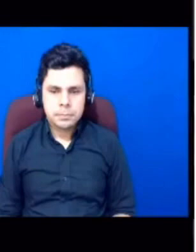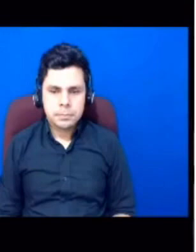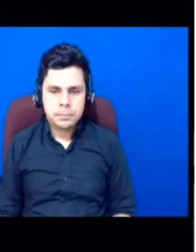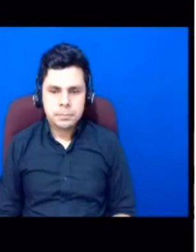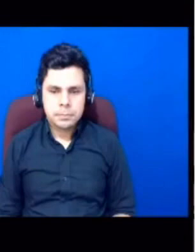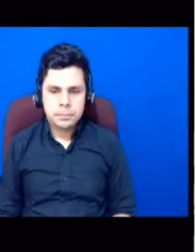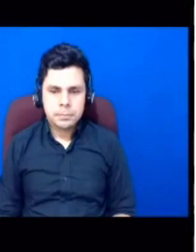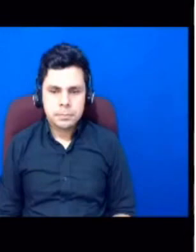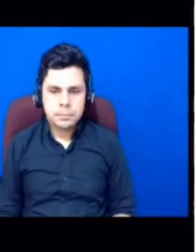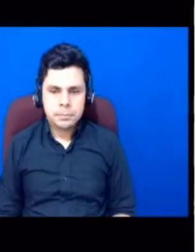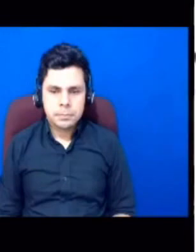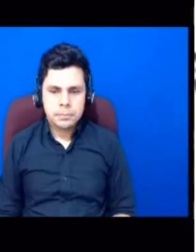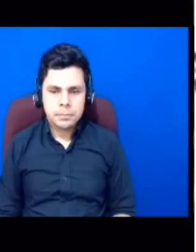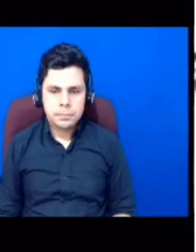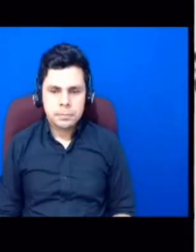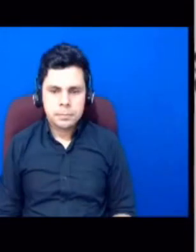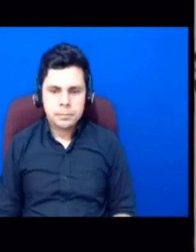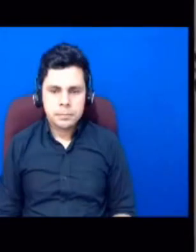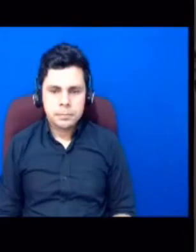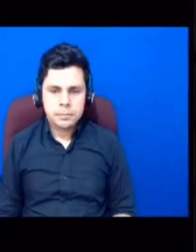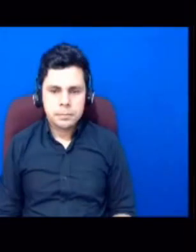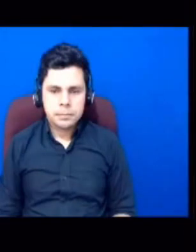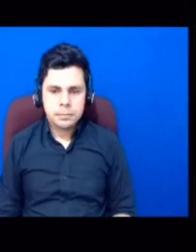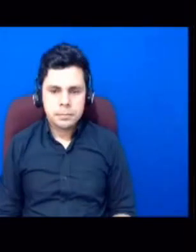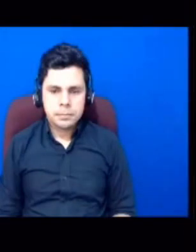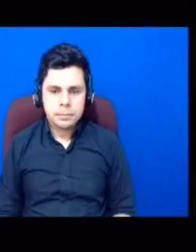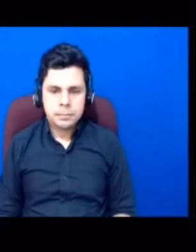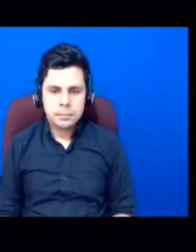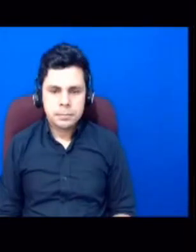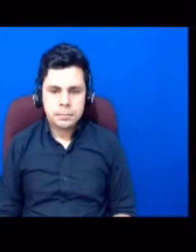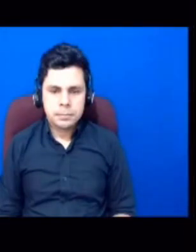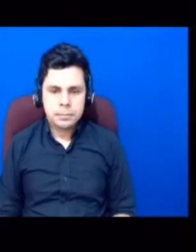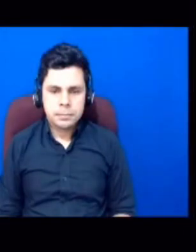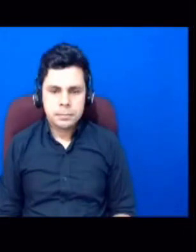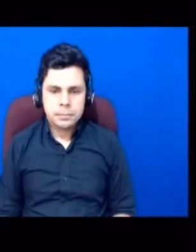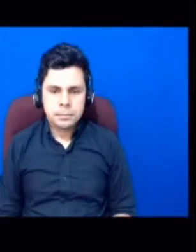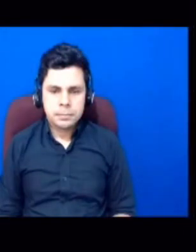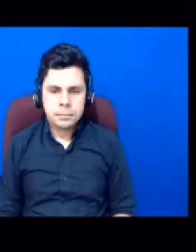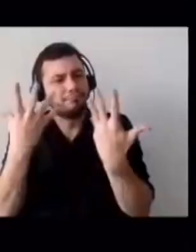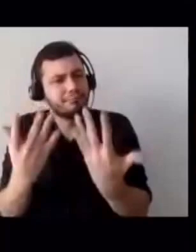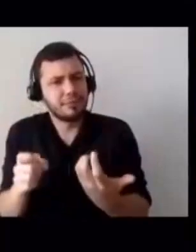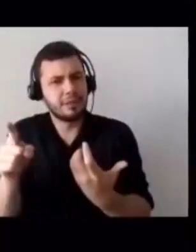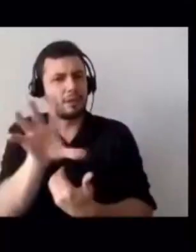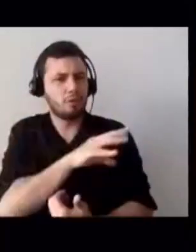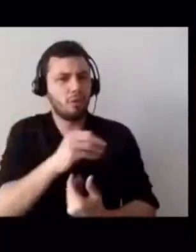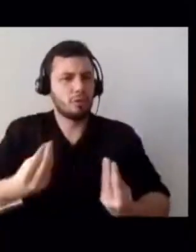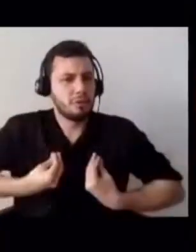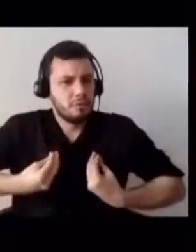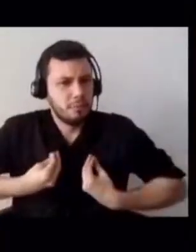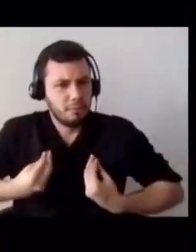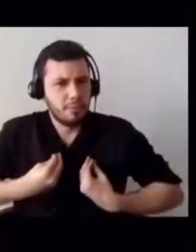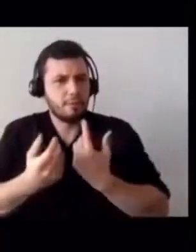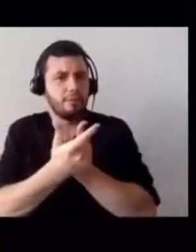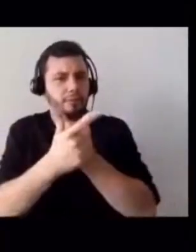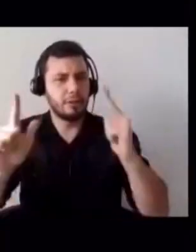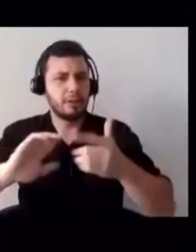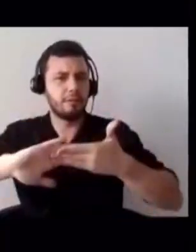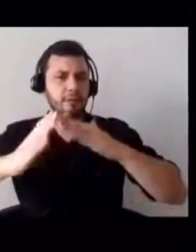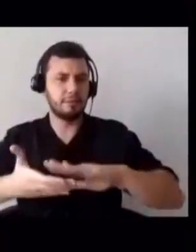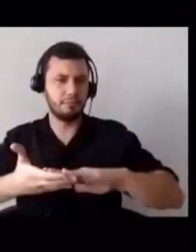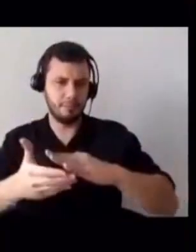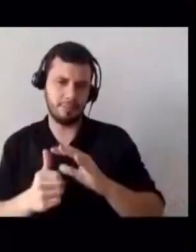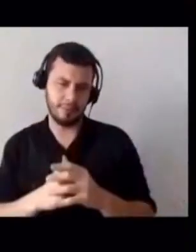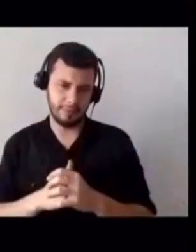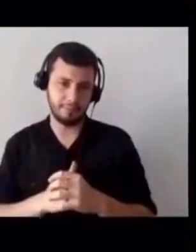reunión el documental que le da voz a las víctimas del secuestro de la iglesia a la maria una producción que nació como iniciativa del centro nacional de